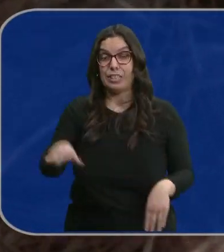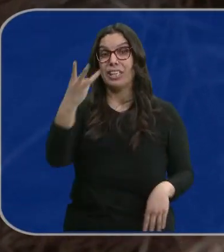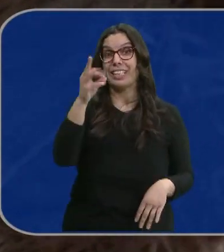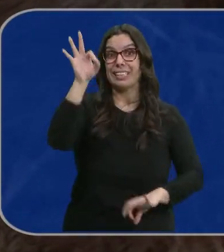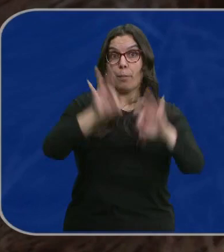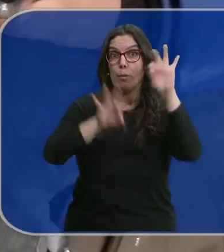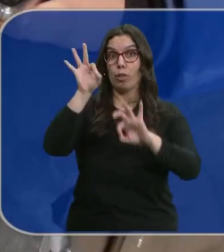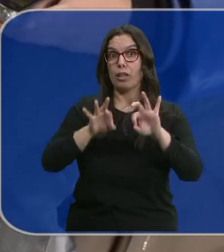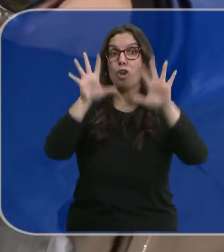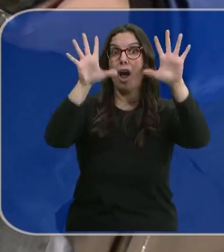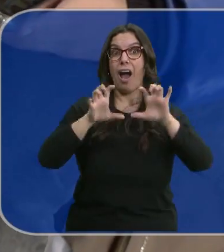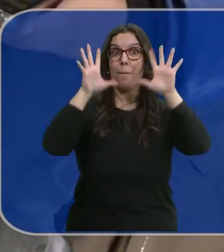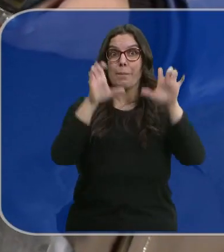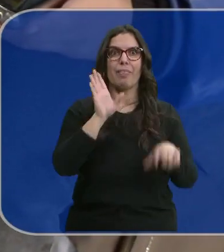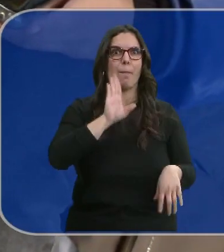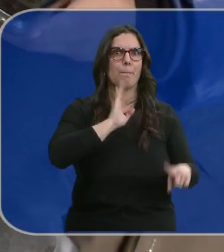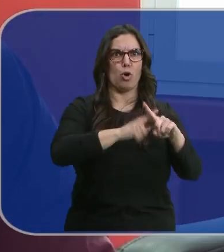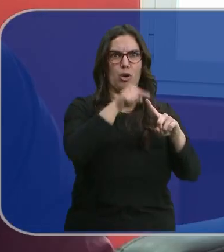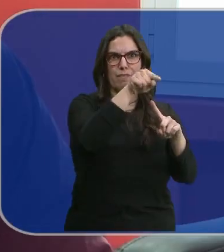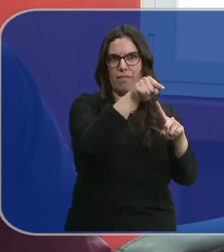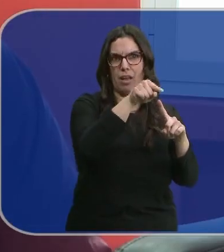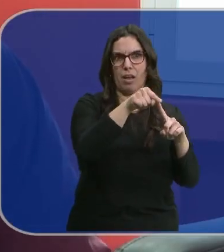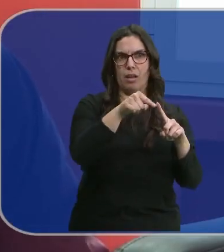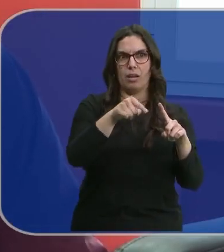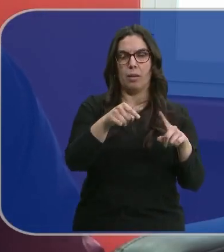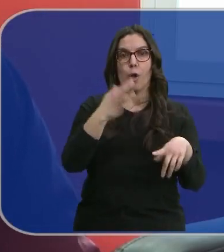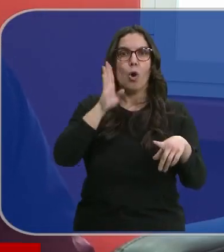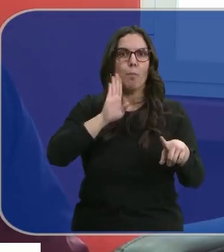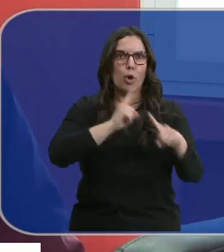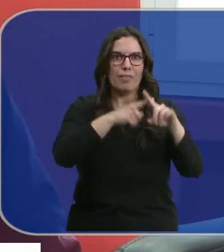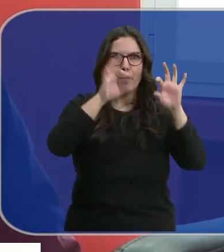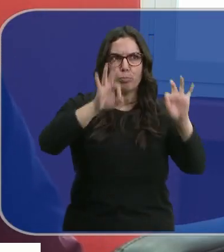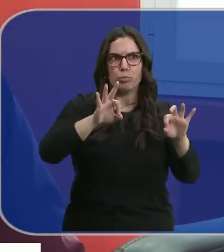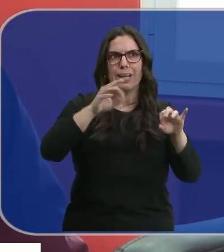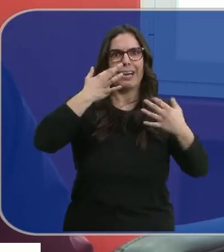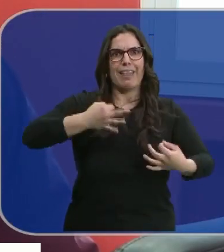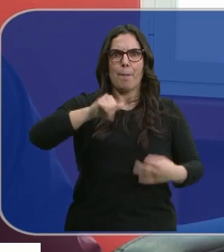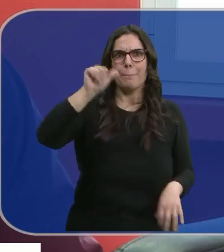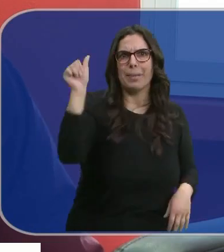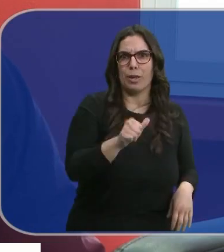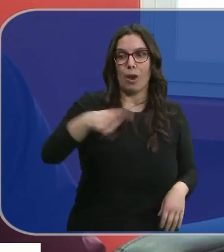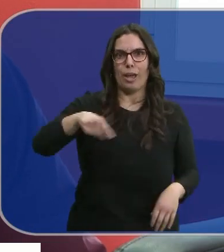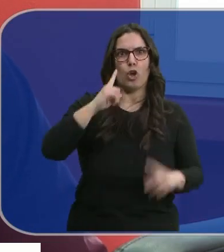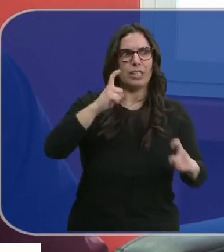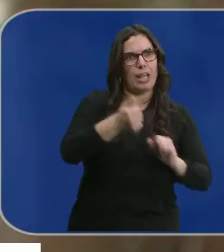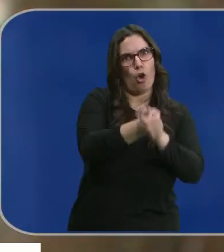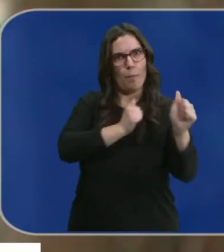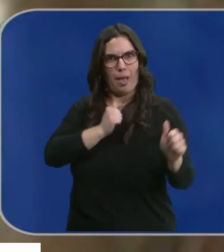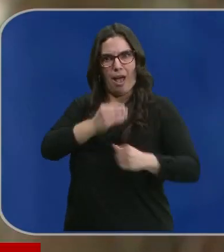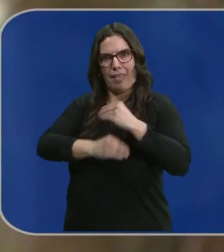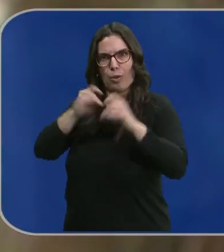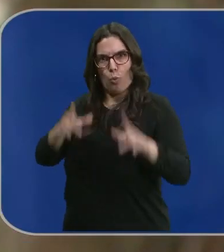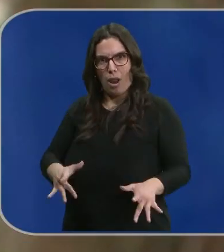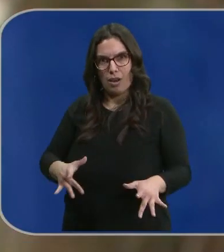menores aprende sexualidad con la pornografía. Es un guión que tratan de imitar y de ejecutar. Hay